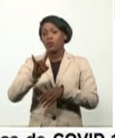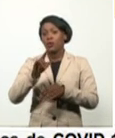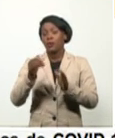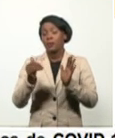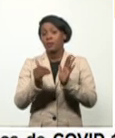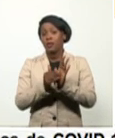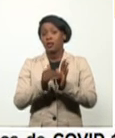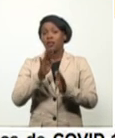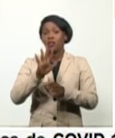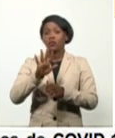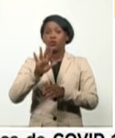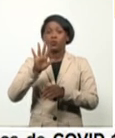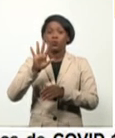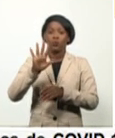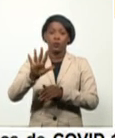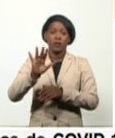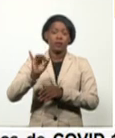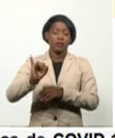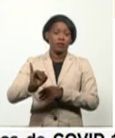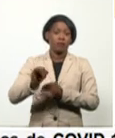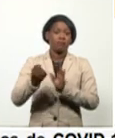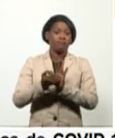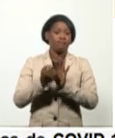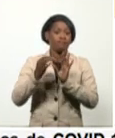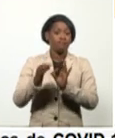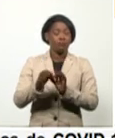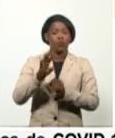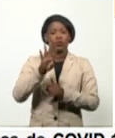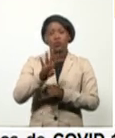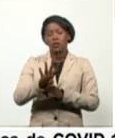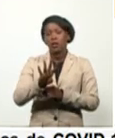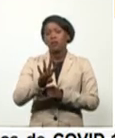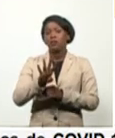259.556 confirmados y 400